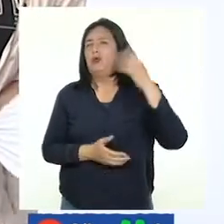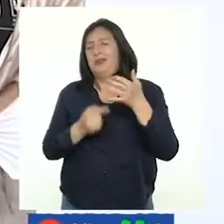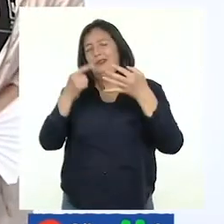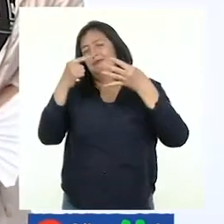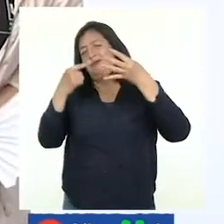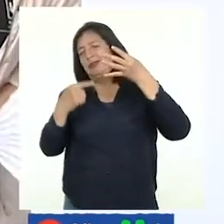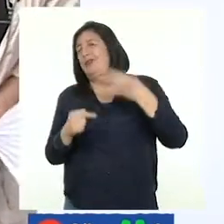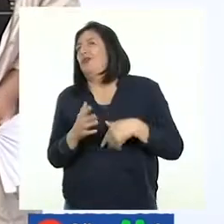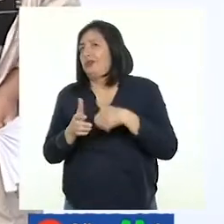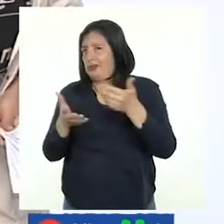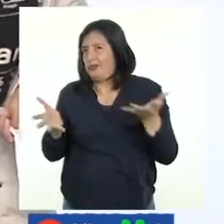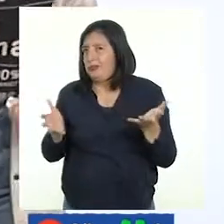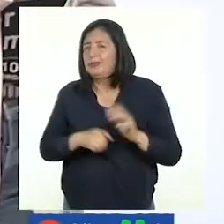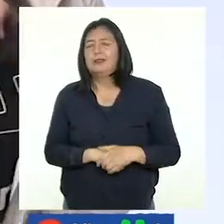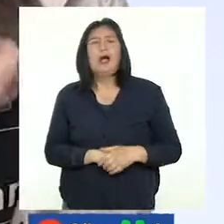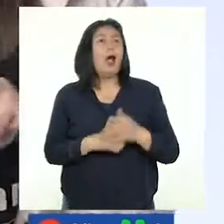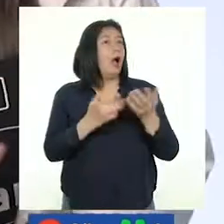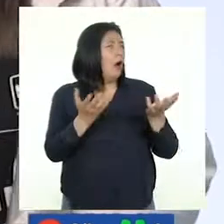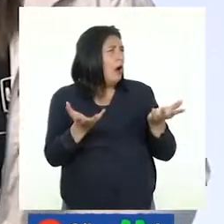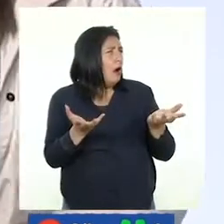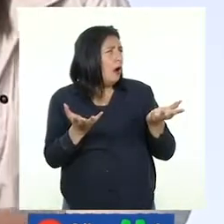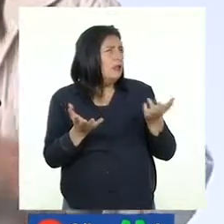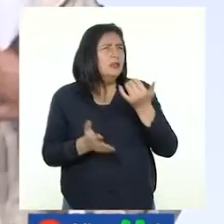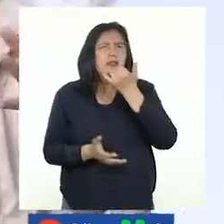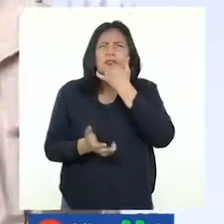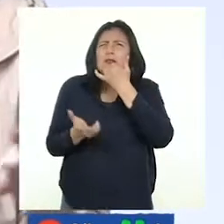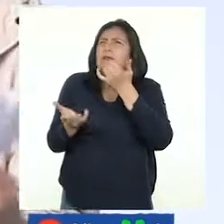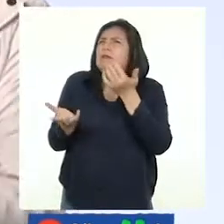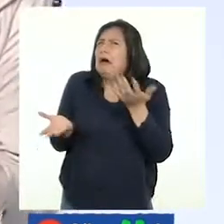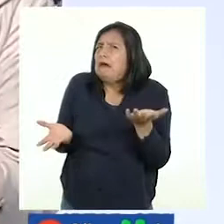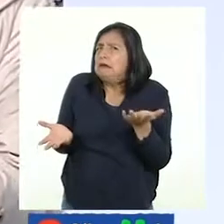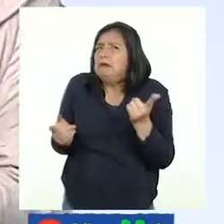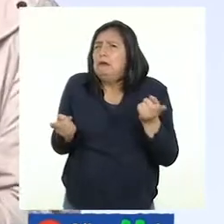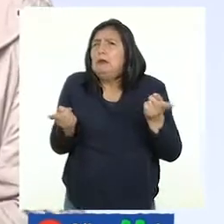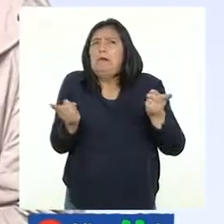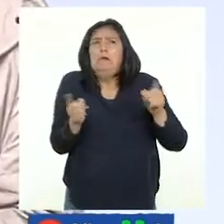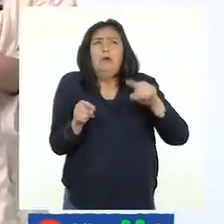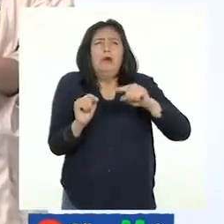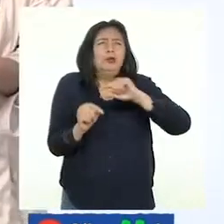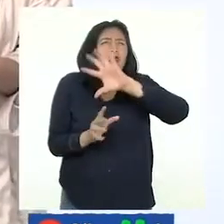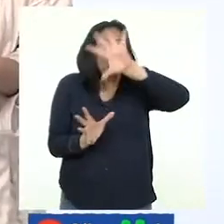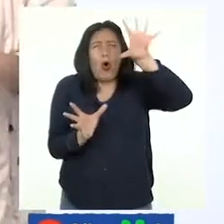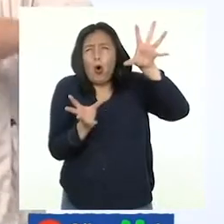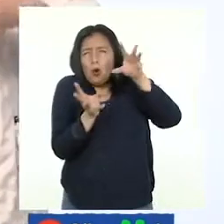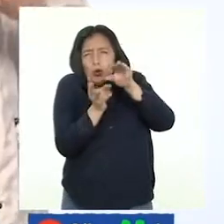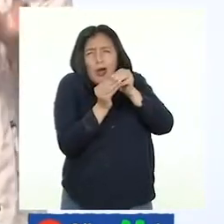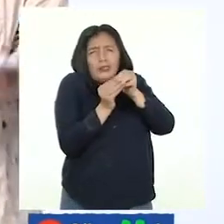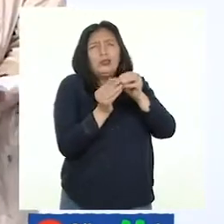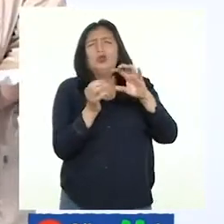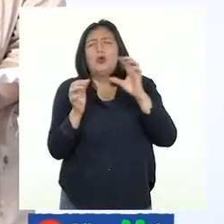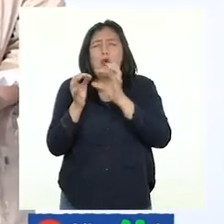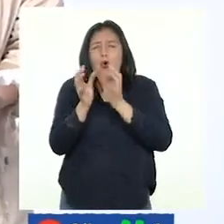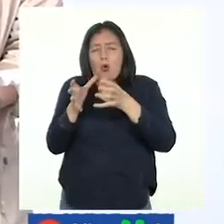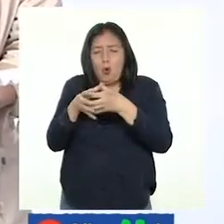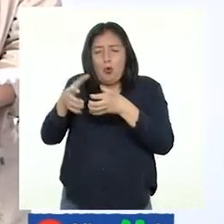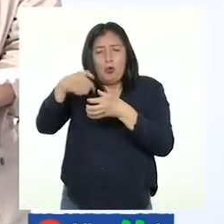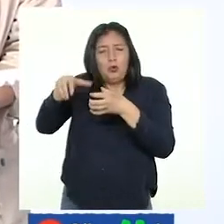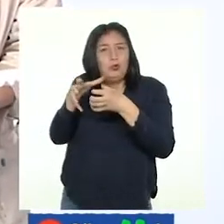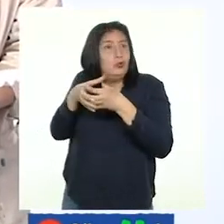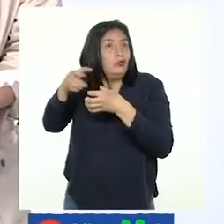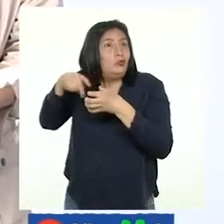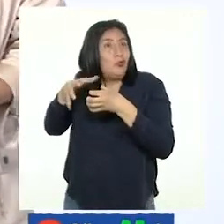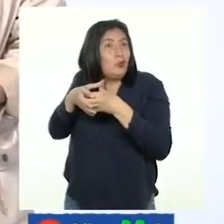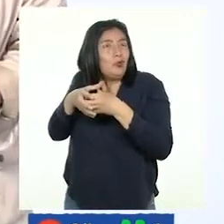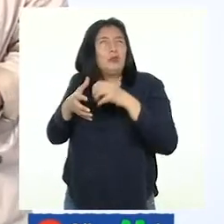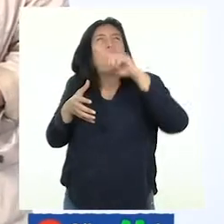entre otras condiciones. ¿Y qué pasa cuando agrupamos estas condiciones? Pues el conjunto de